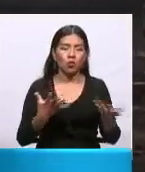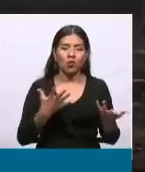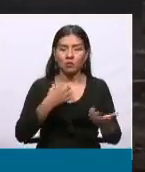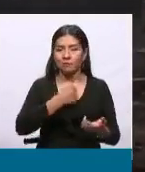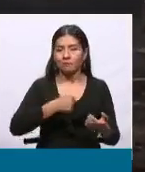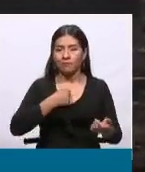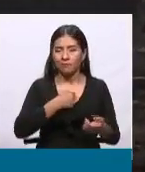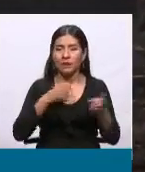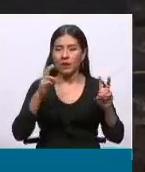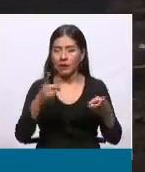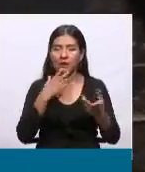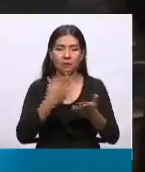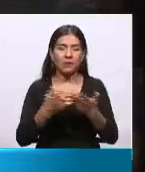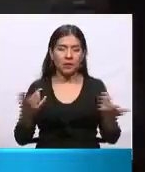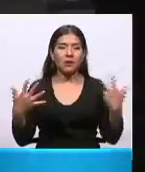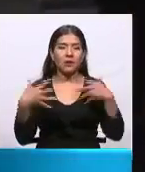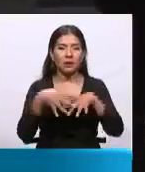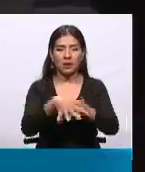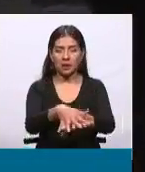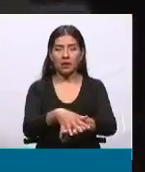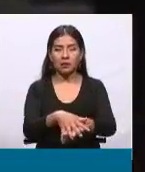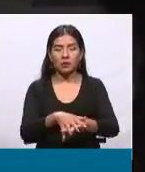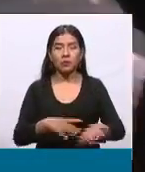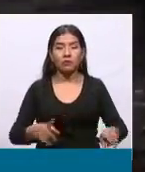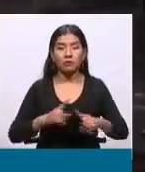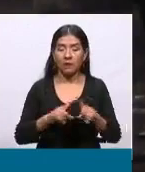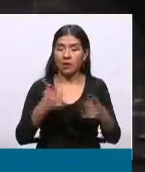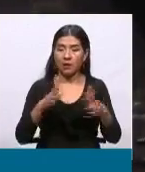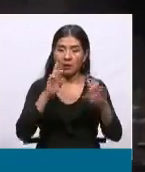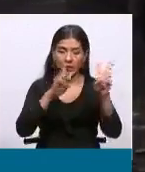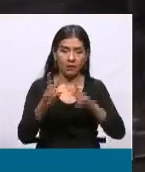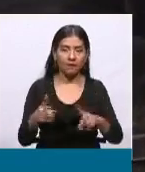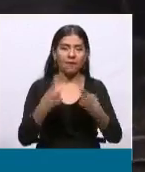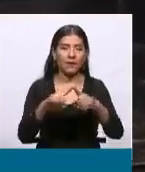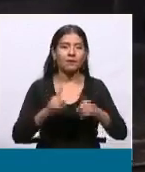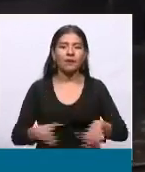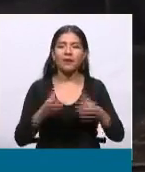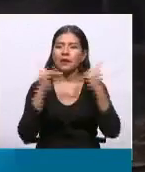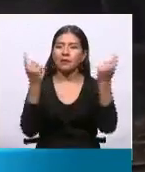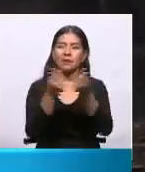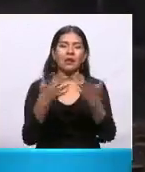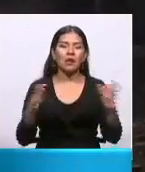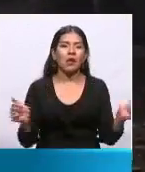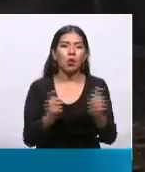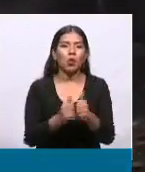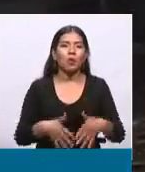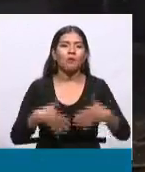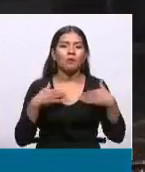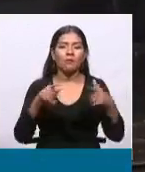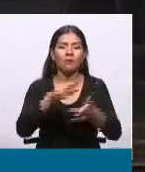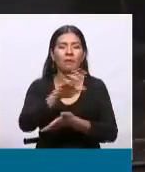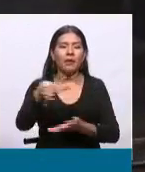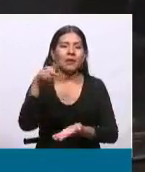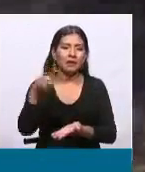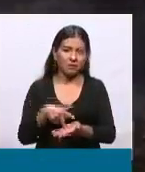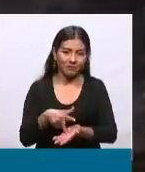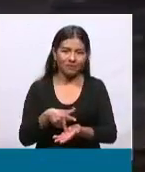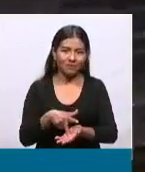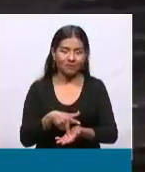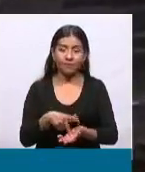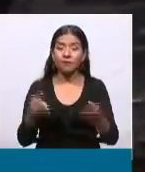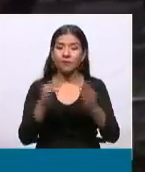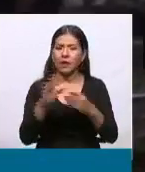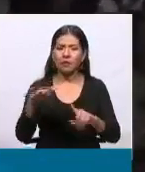diría, de integración, porque ahí van a encontrar ustedes de diferentes departamentos que conviven precisamente en el Plan 3000.